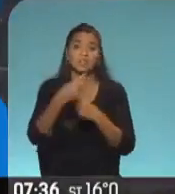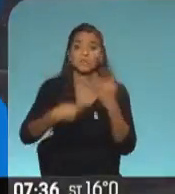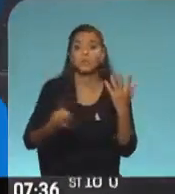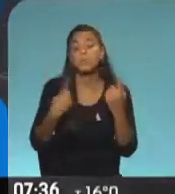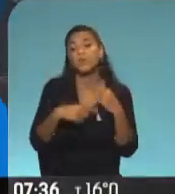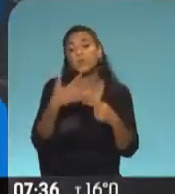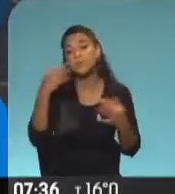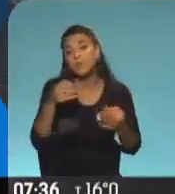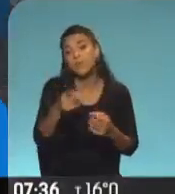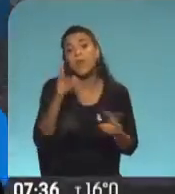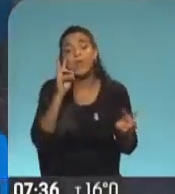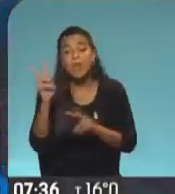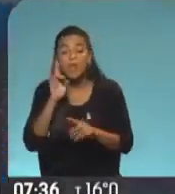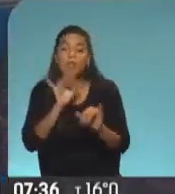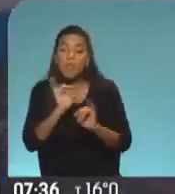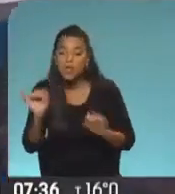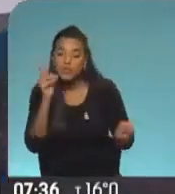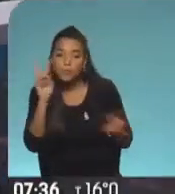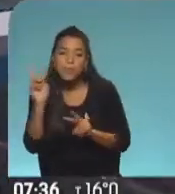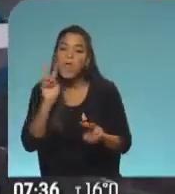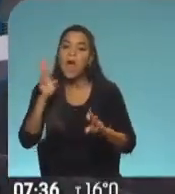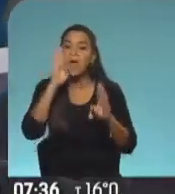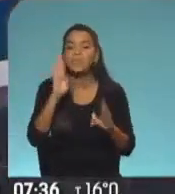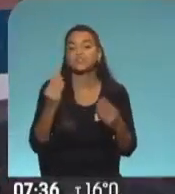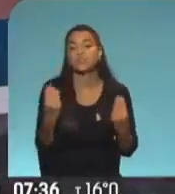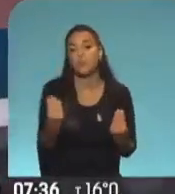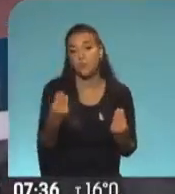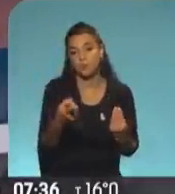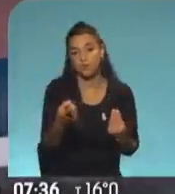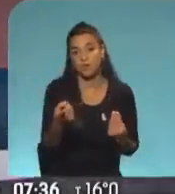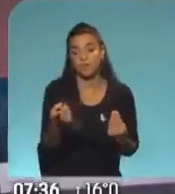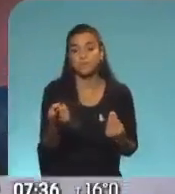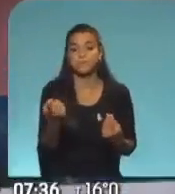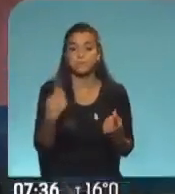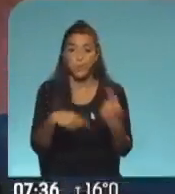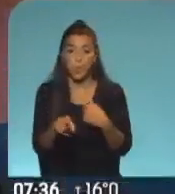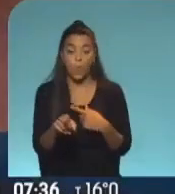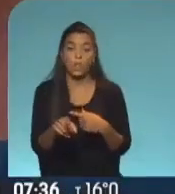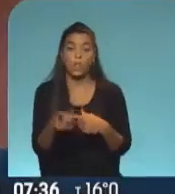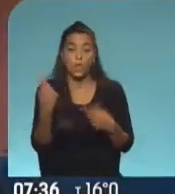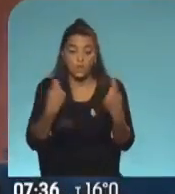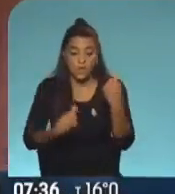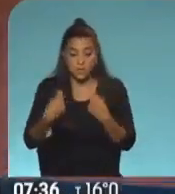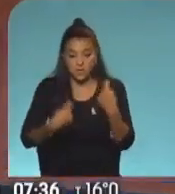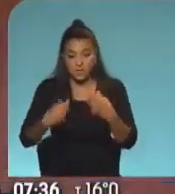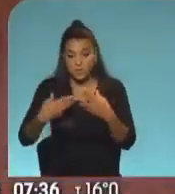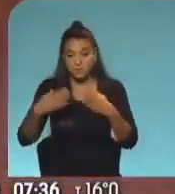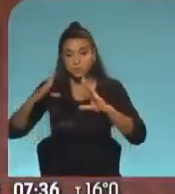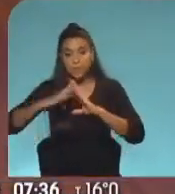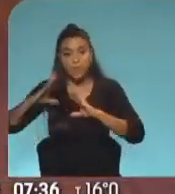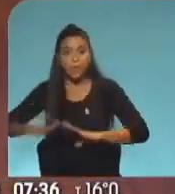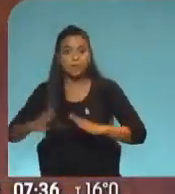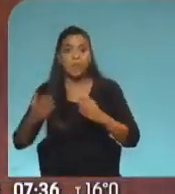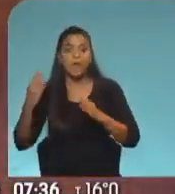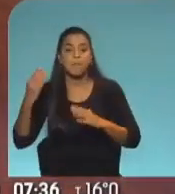cierto que estos datos se miran con mucha atención porque a medida que se van aumentando las flexibilizaciones, que hay más